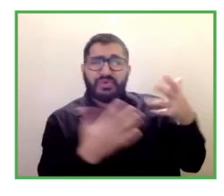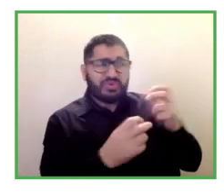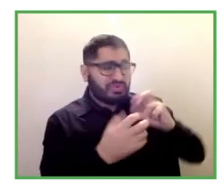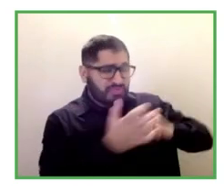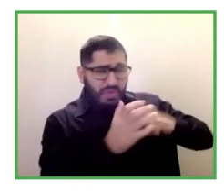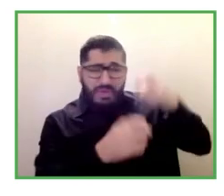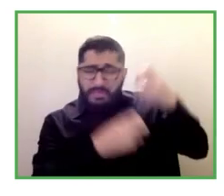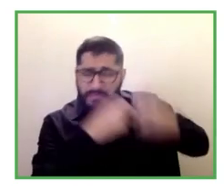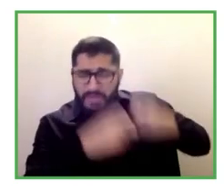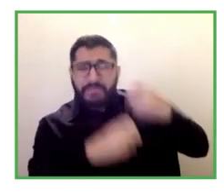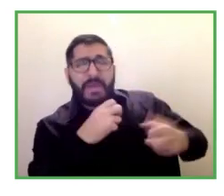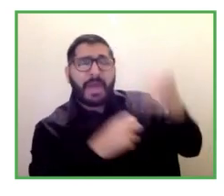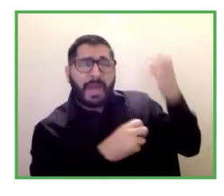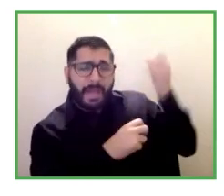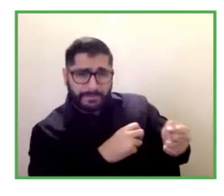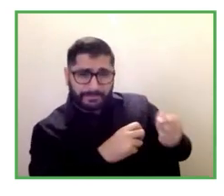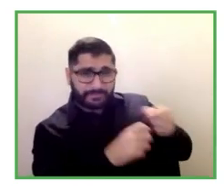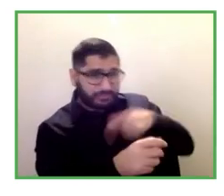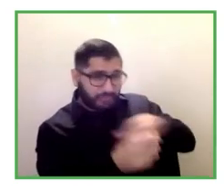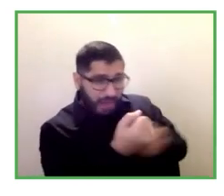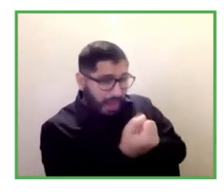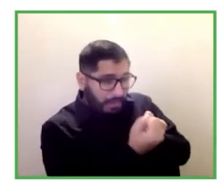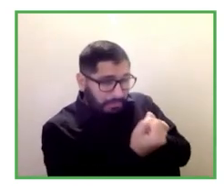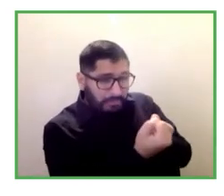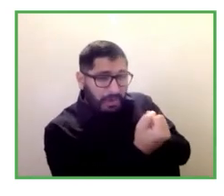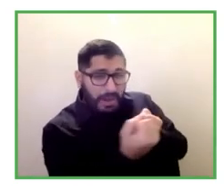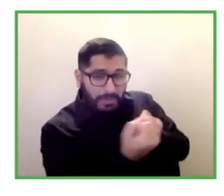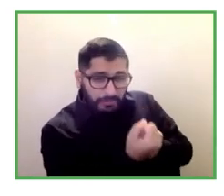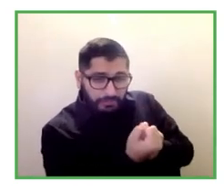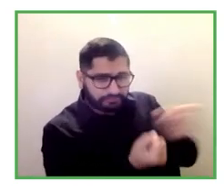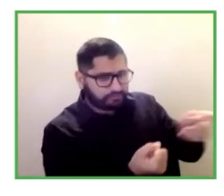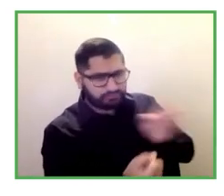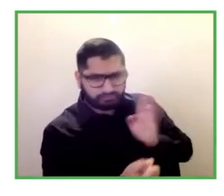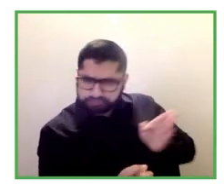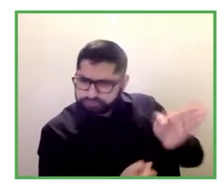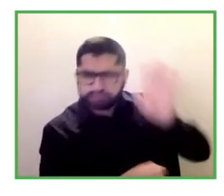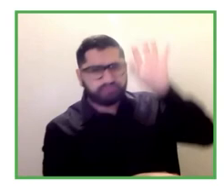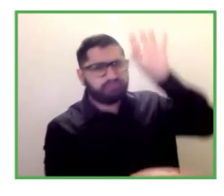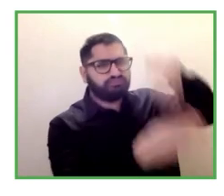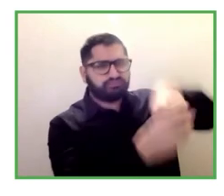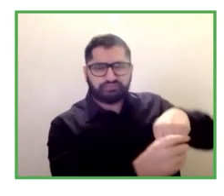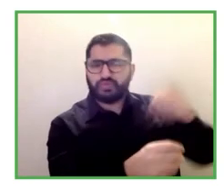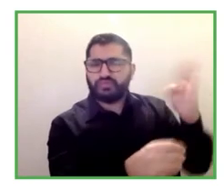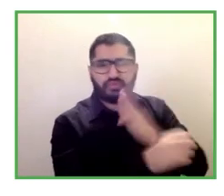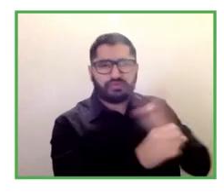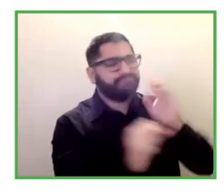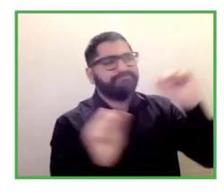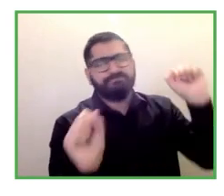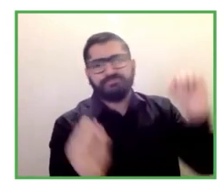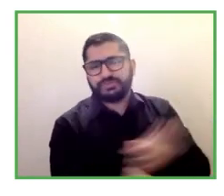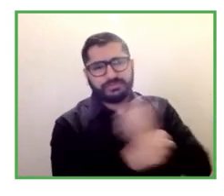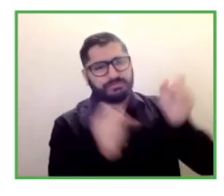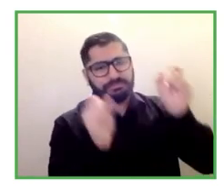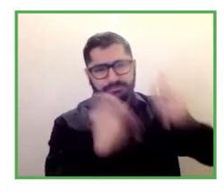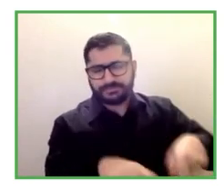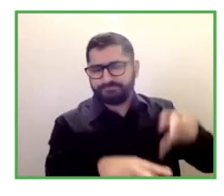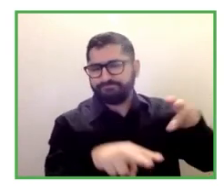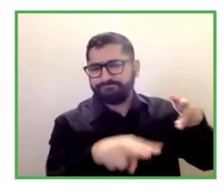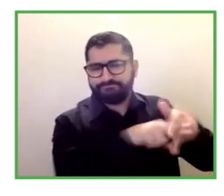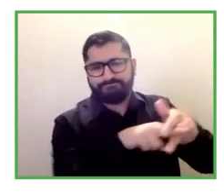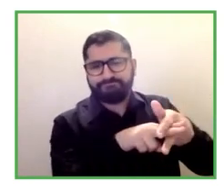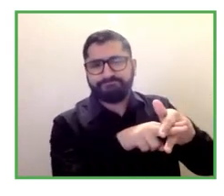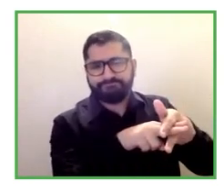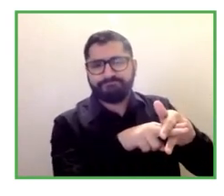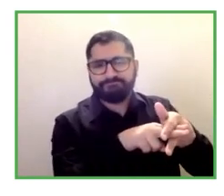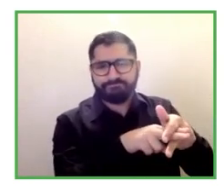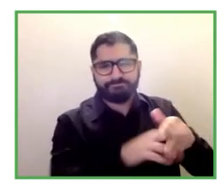Superamos este problema de una forma en que aprendimos antes. No solo utilizamos a nuestro equipo